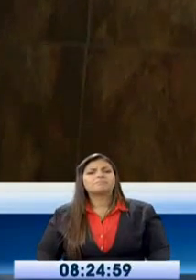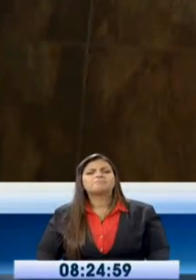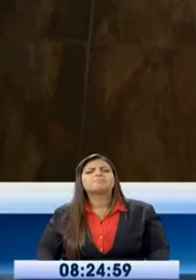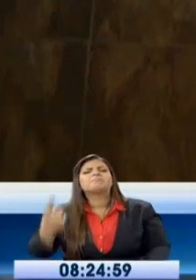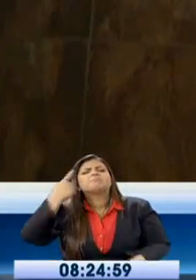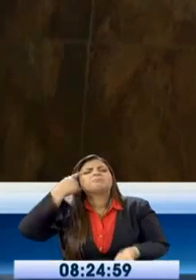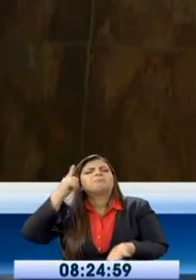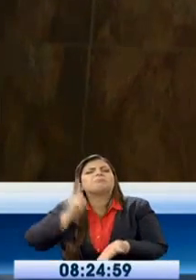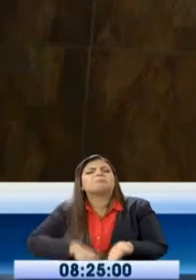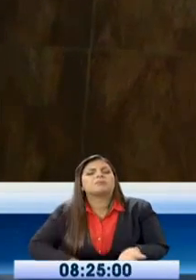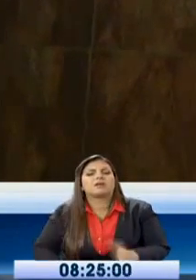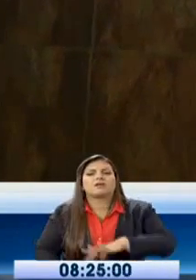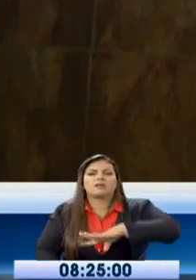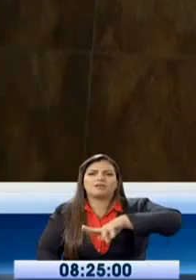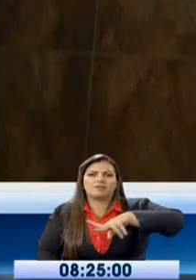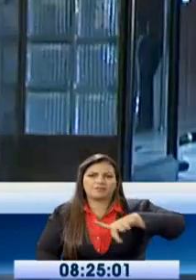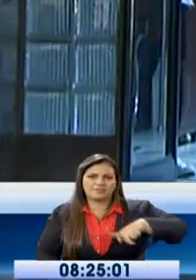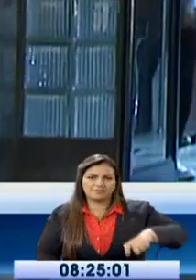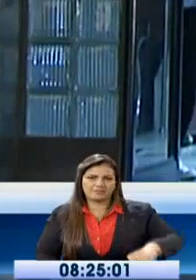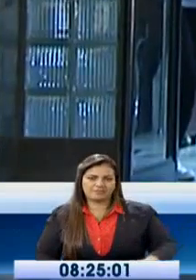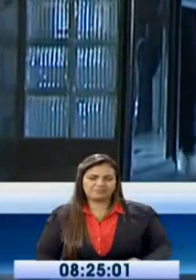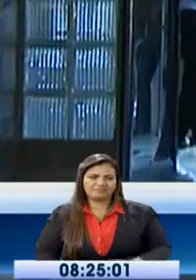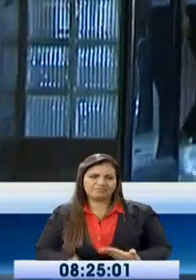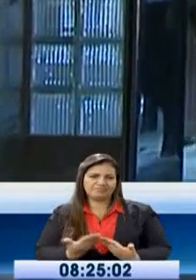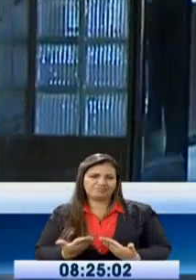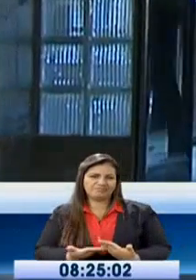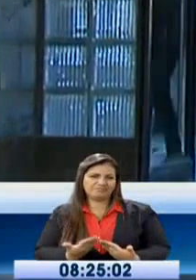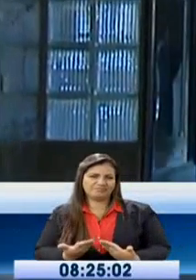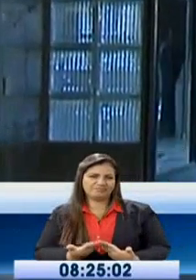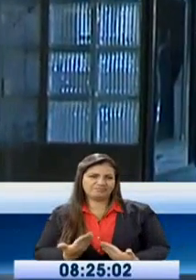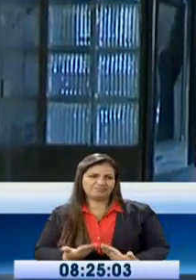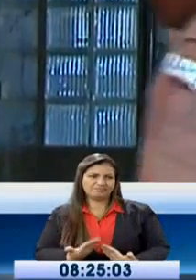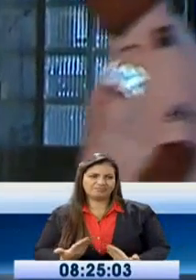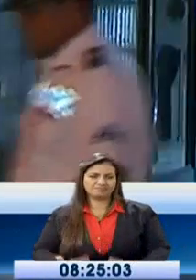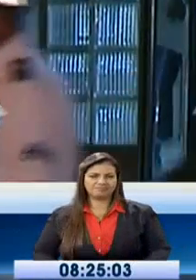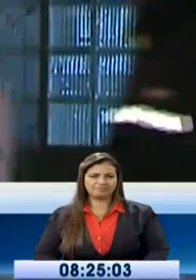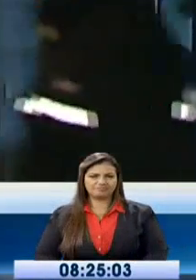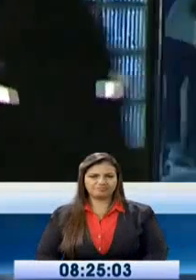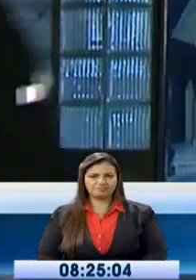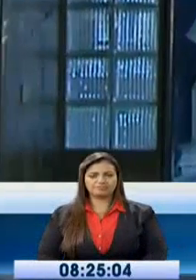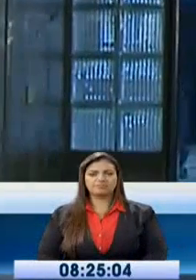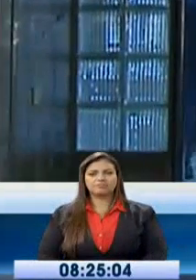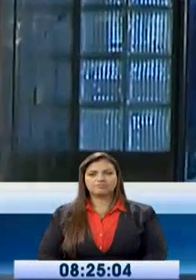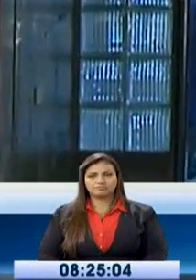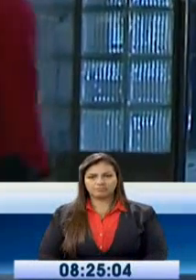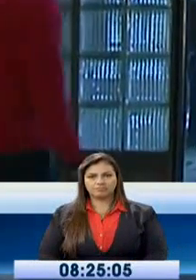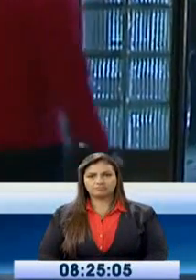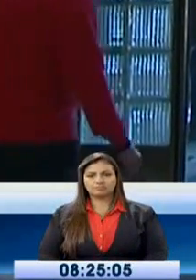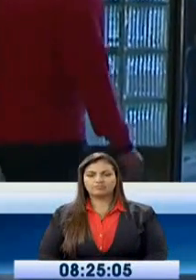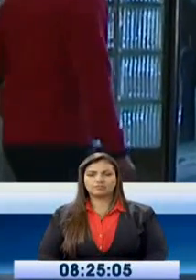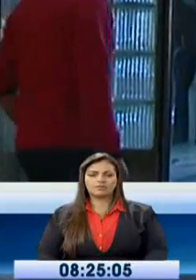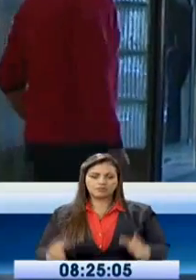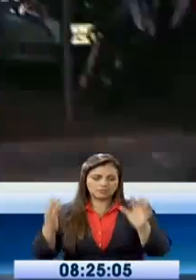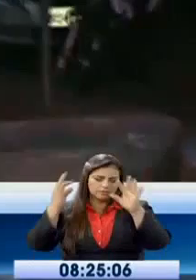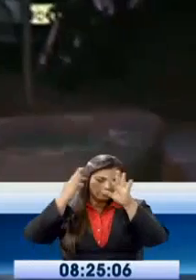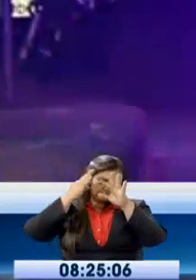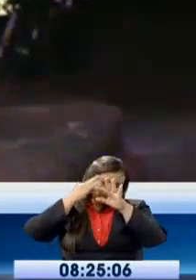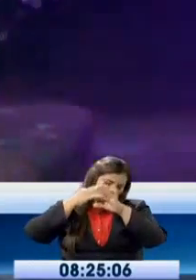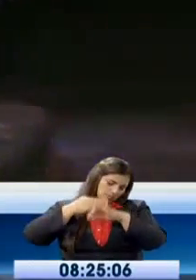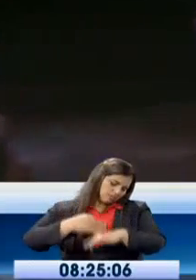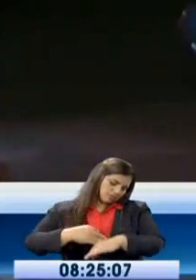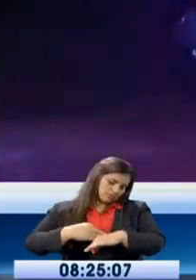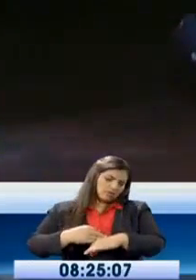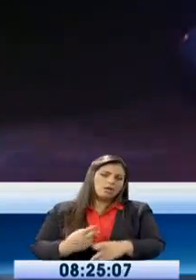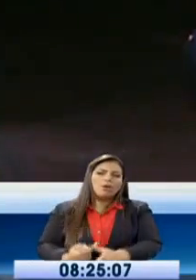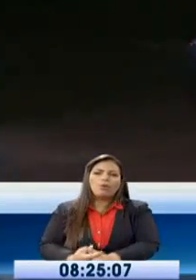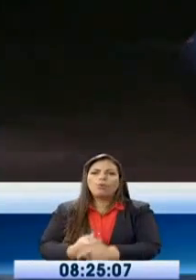trataron de utilizar una de nuestras prendas ahí. El agente agredido, presumiblemente con escopolamina u otro alucinógeno, fue ingresado en